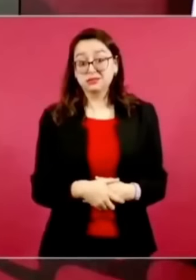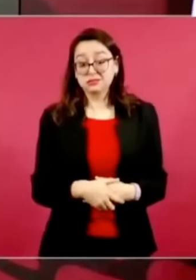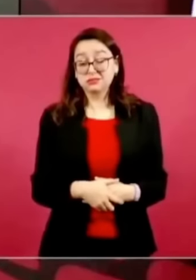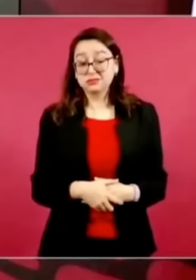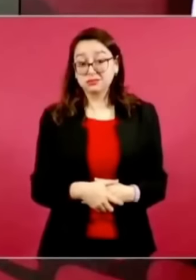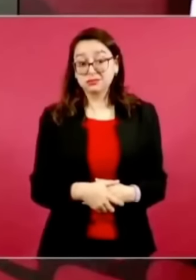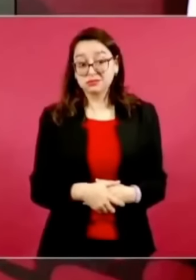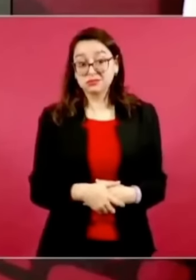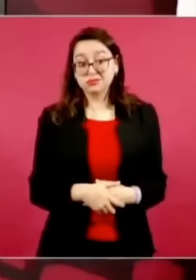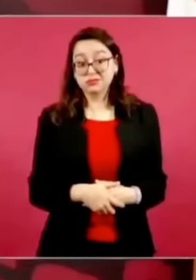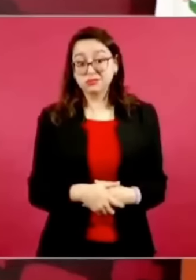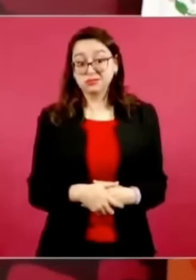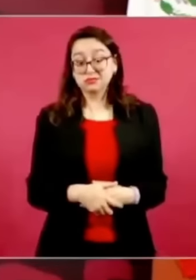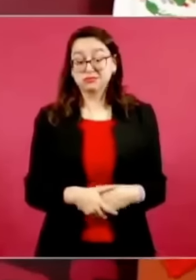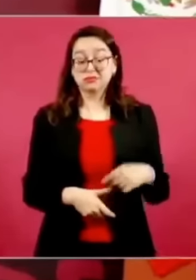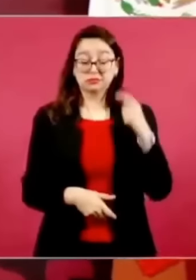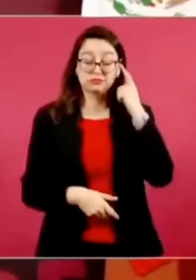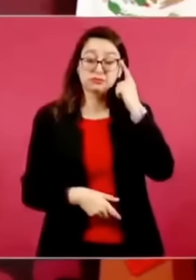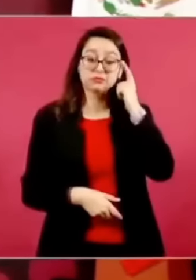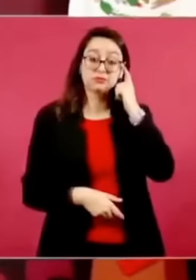Entonces,